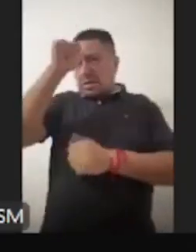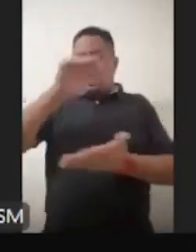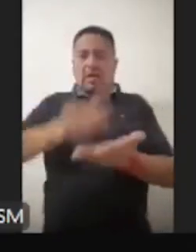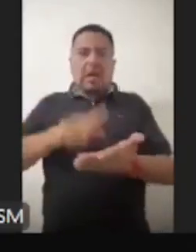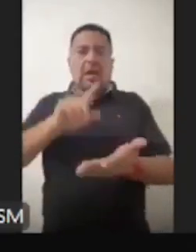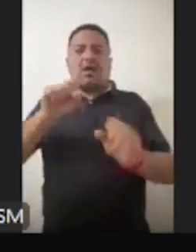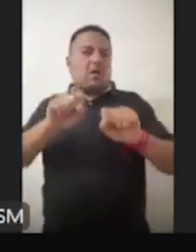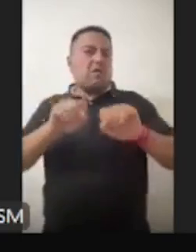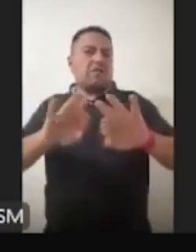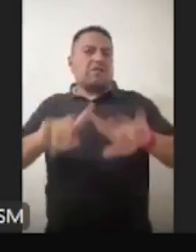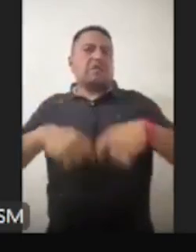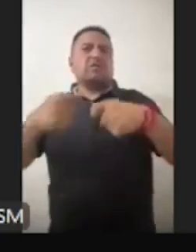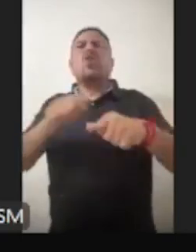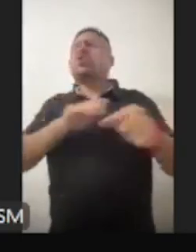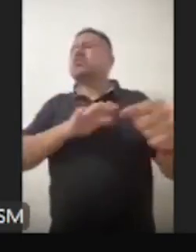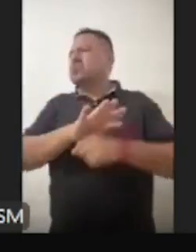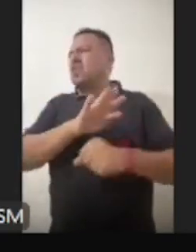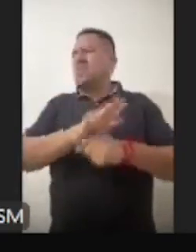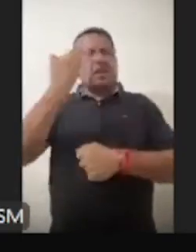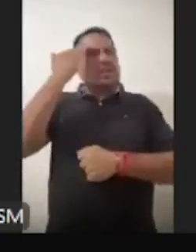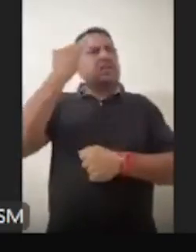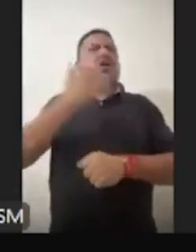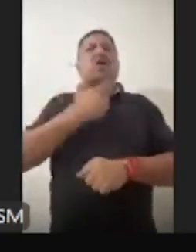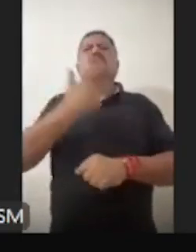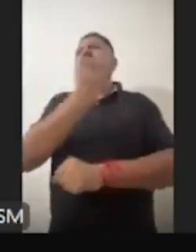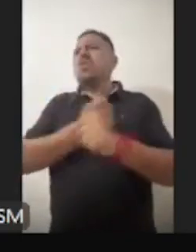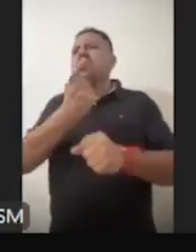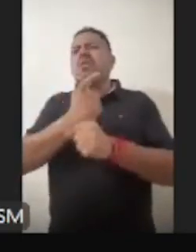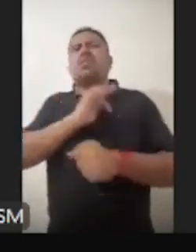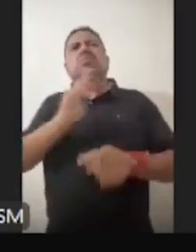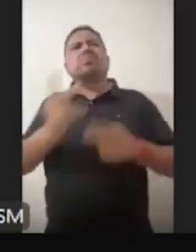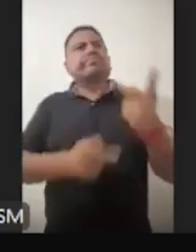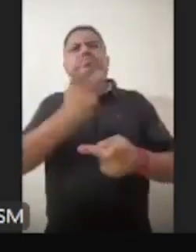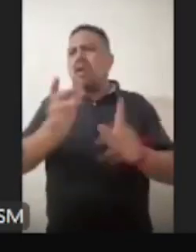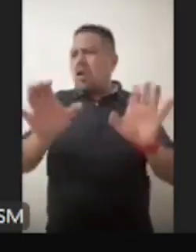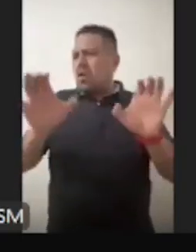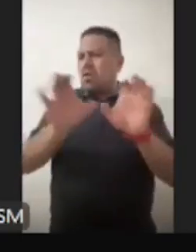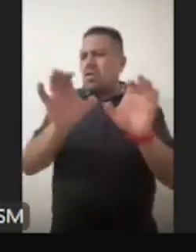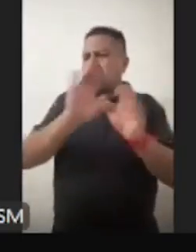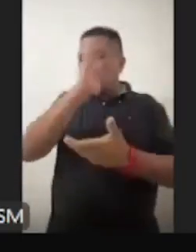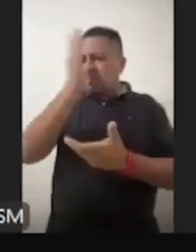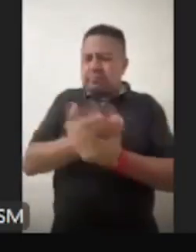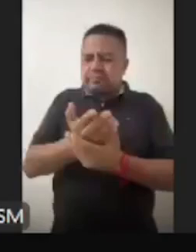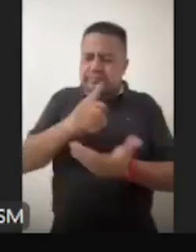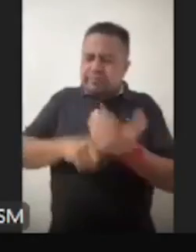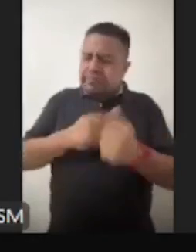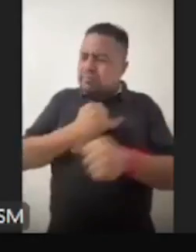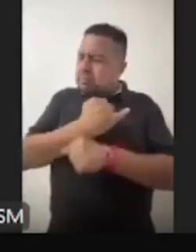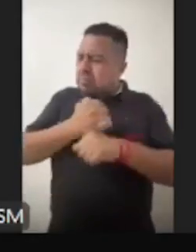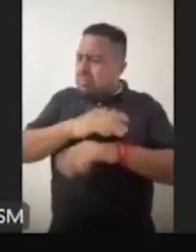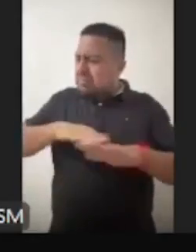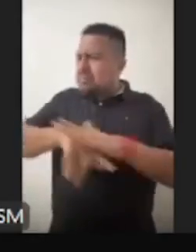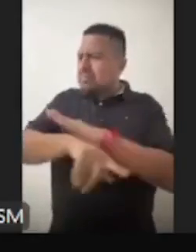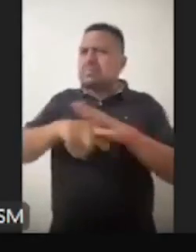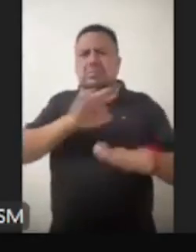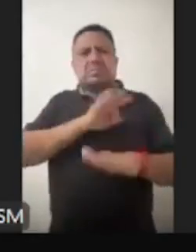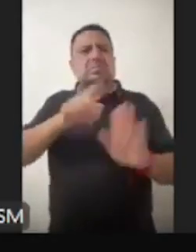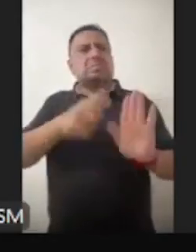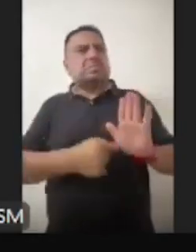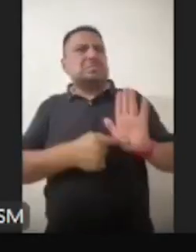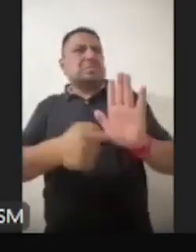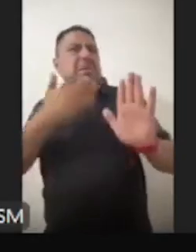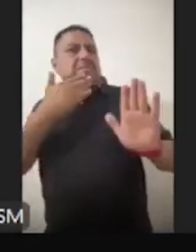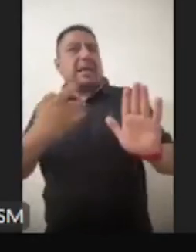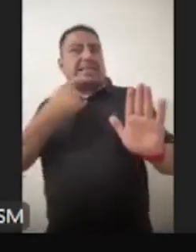de modo que tuvo suficiente tiempo y oportunidad de consultar las constancias del expediente y, en su caso, realizar las argumentaciones correspondientes